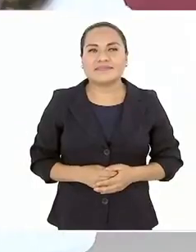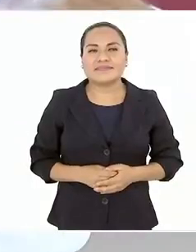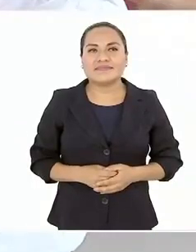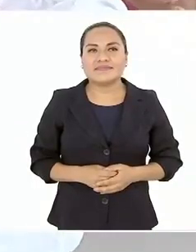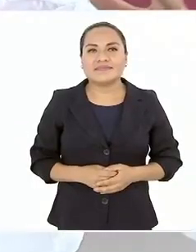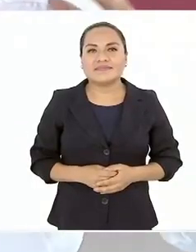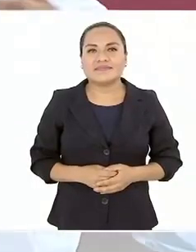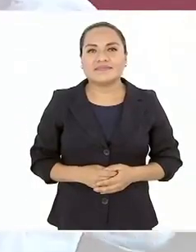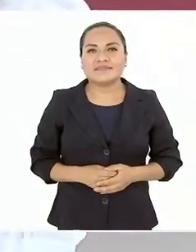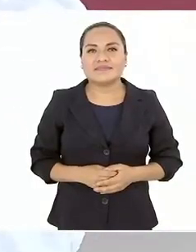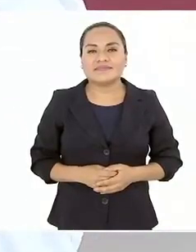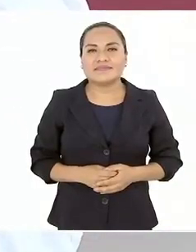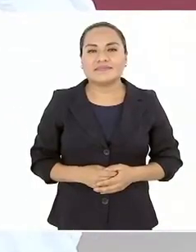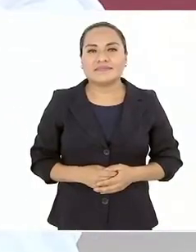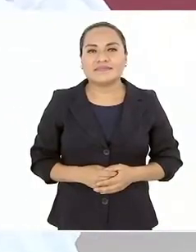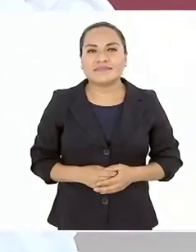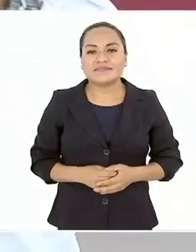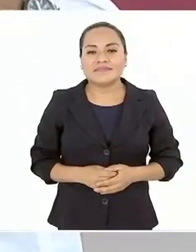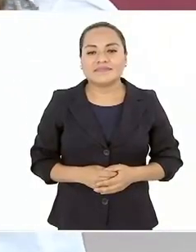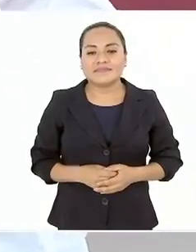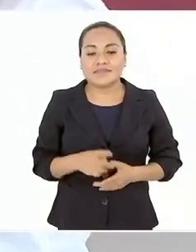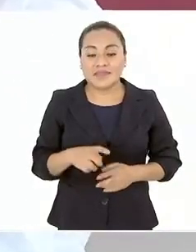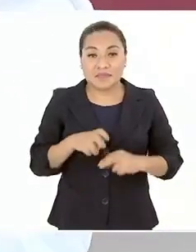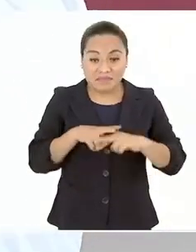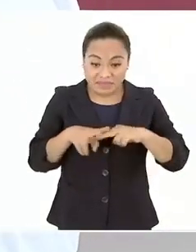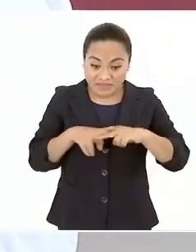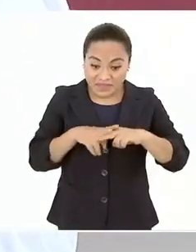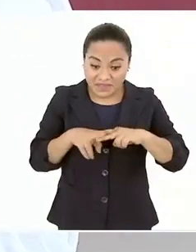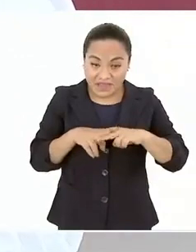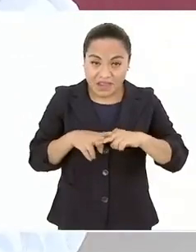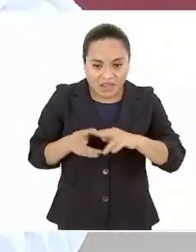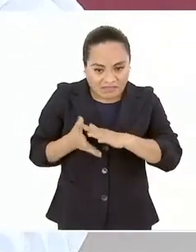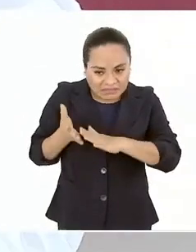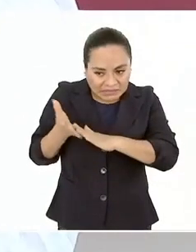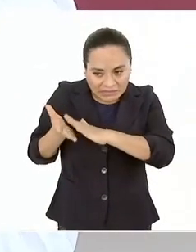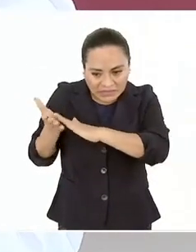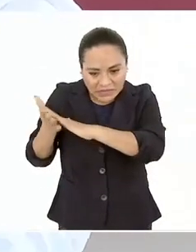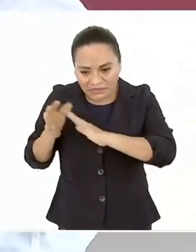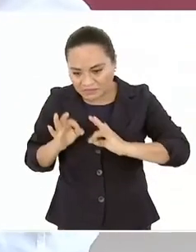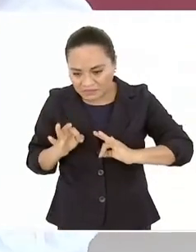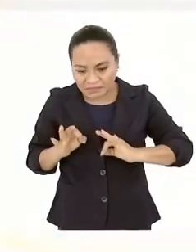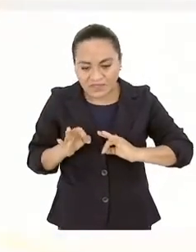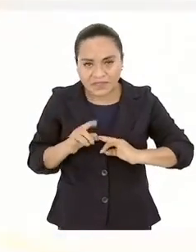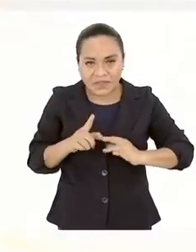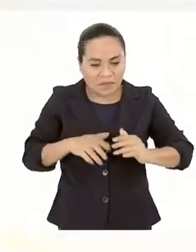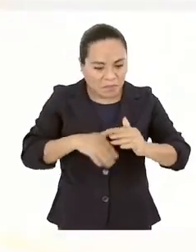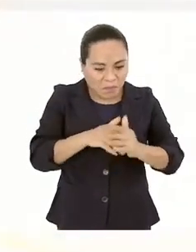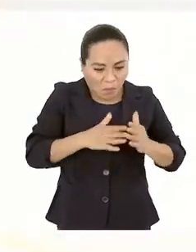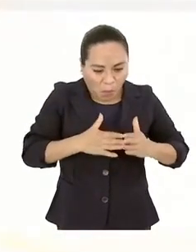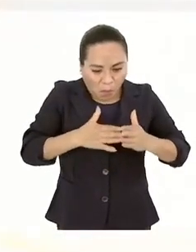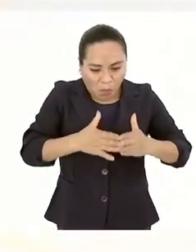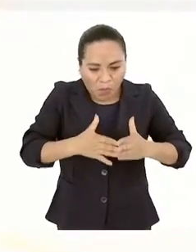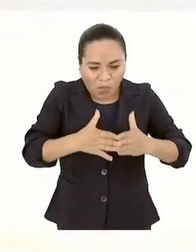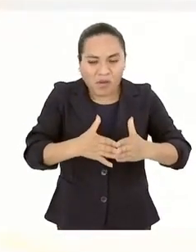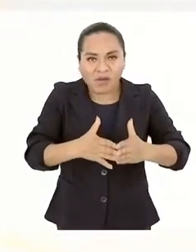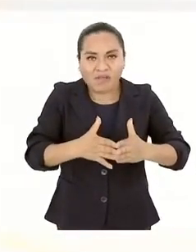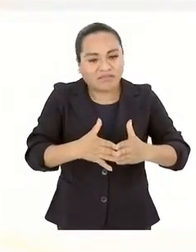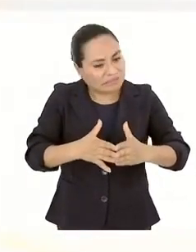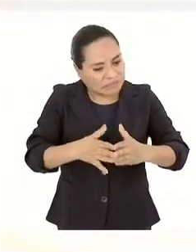Entonces, terminar la obra de la vía y los puertos.